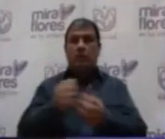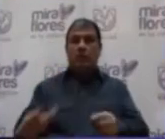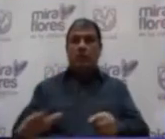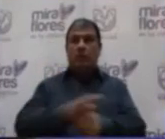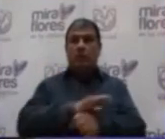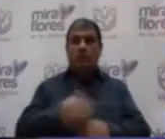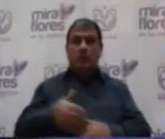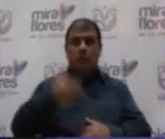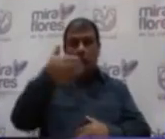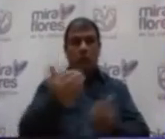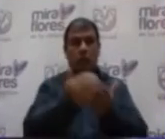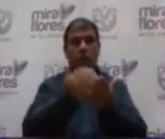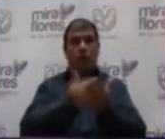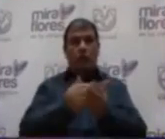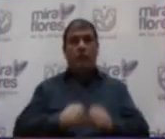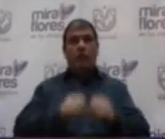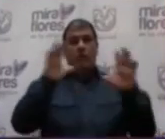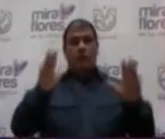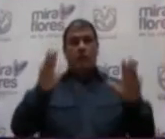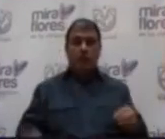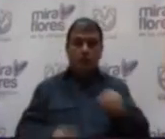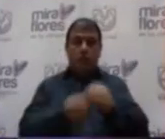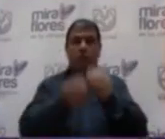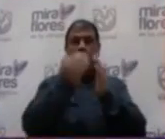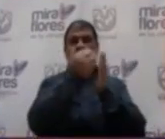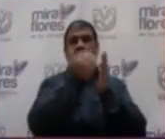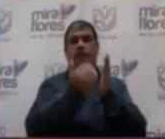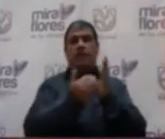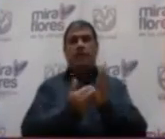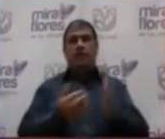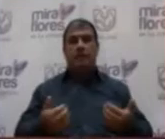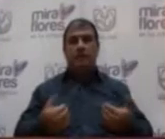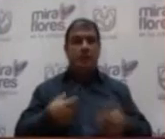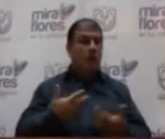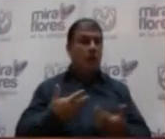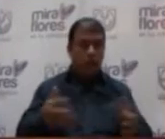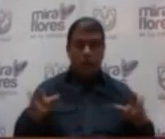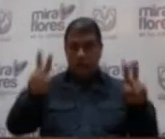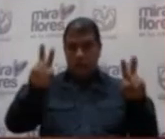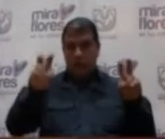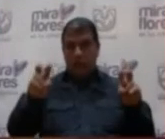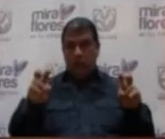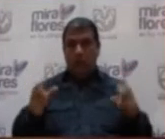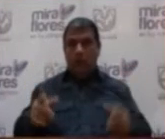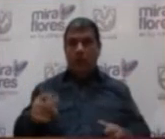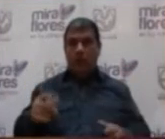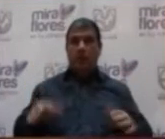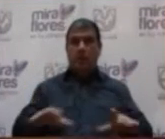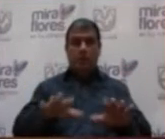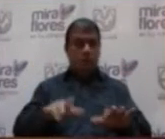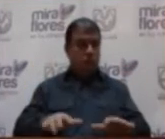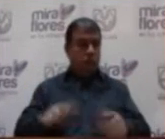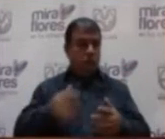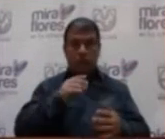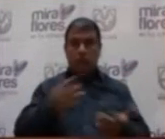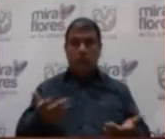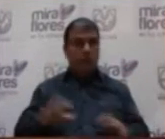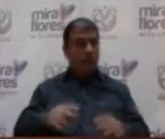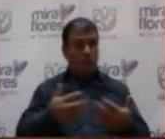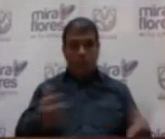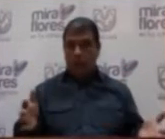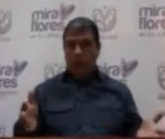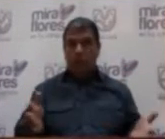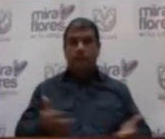pasa a la orden del día, se incorpora a la agenda. No sé si tenemos algún otro tema en el despacho. No, señor